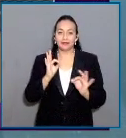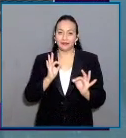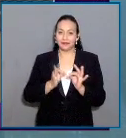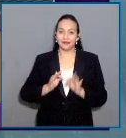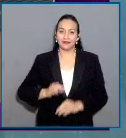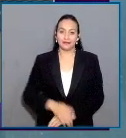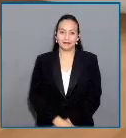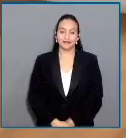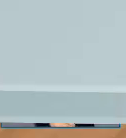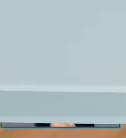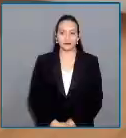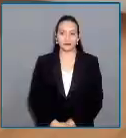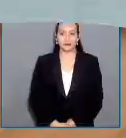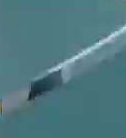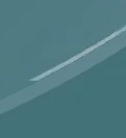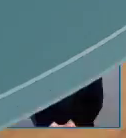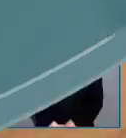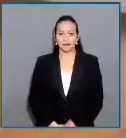Carlos González.